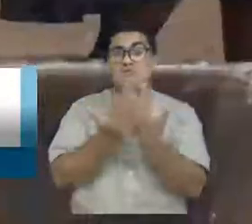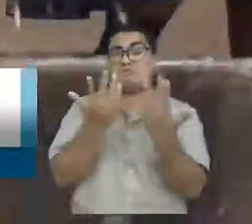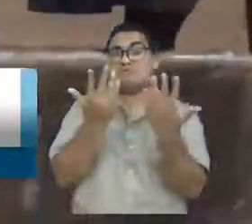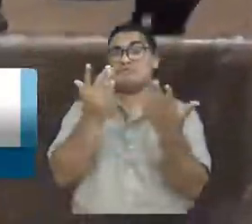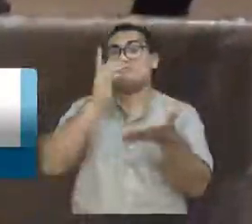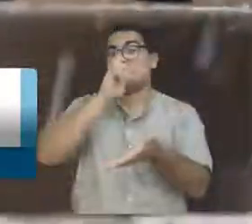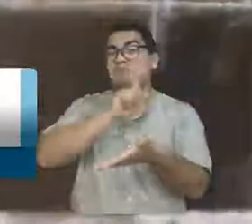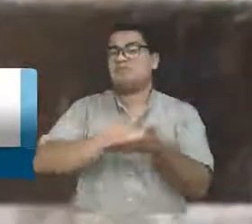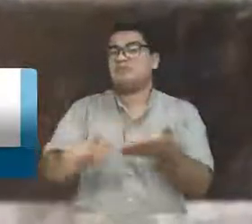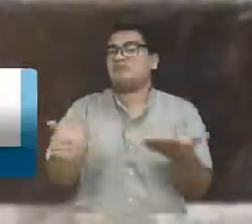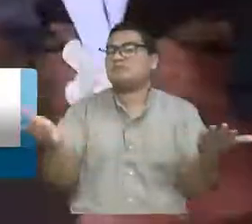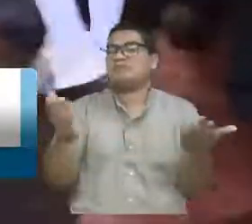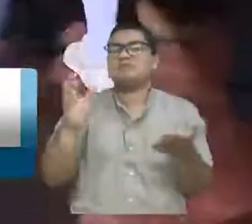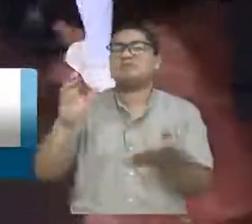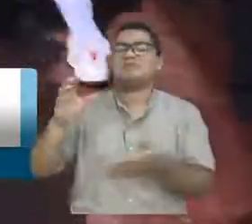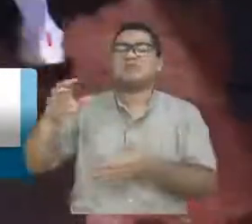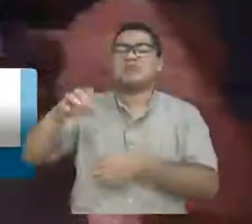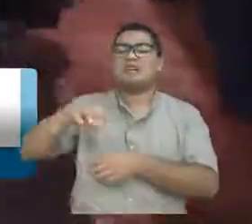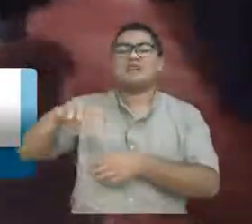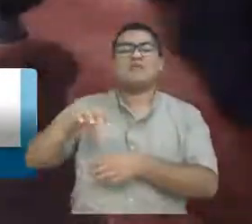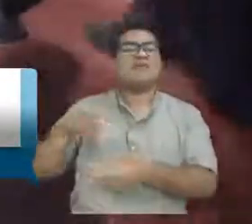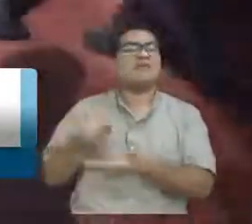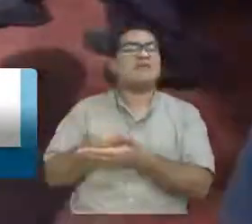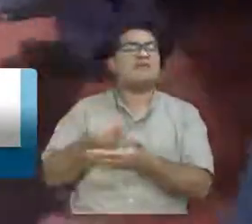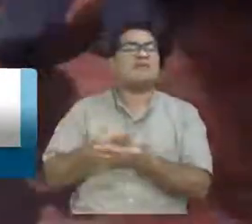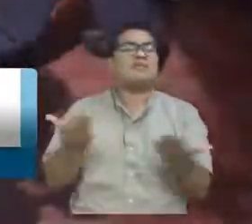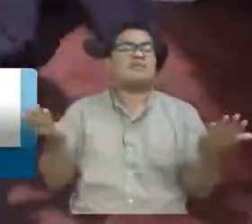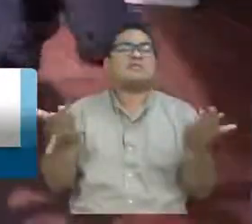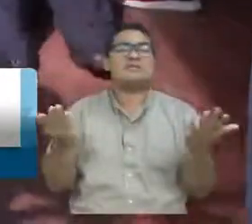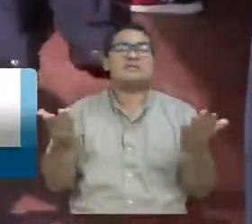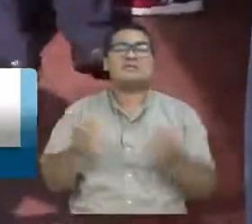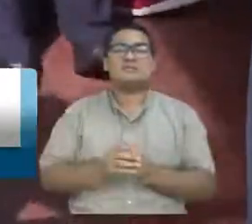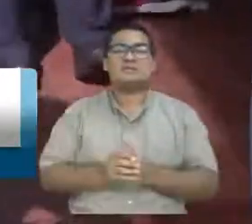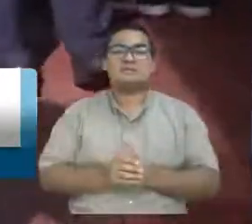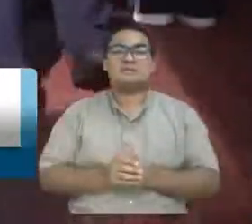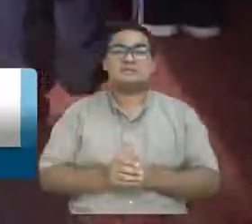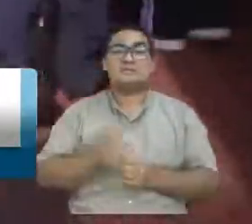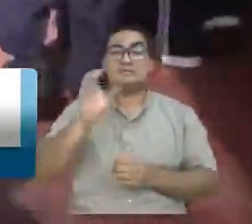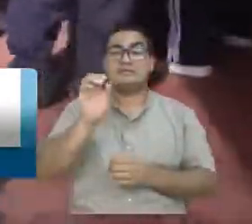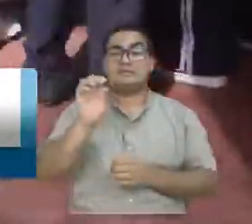las manos de las bacterias? No hay un jabón específico. Lo que recomienda lo que es la